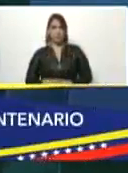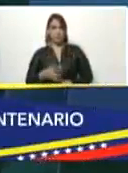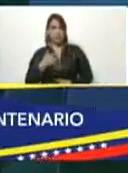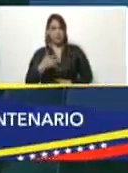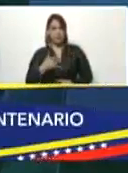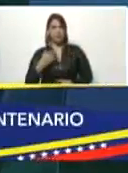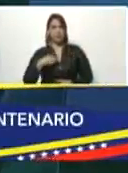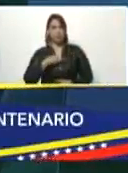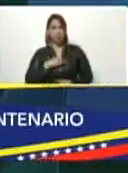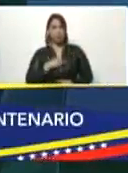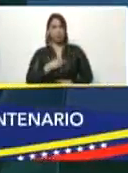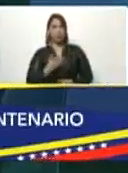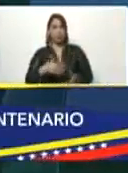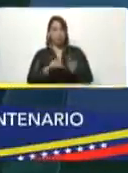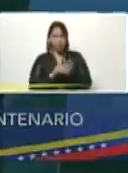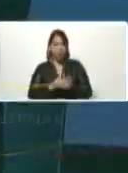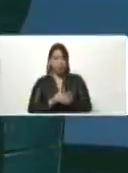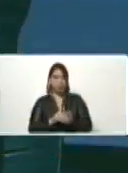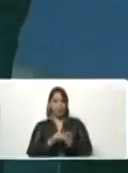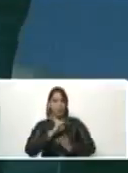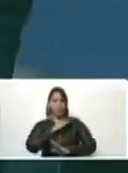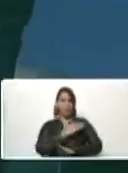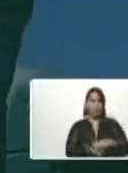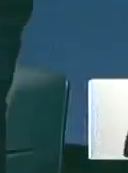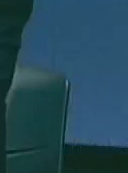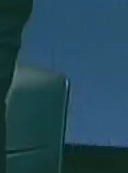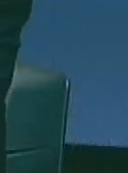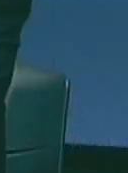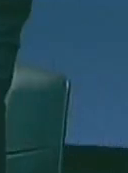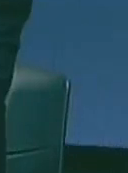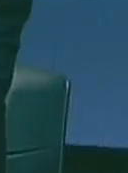uno otra vez la fuerza, la vocación